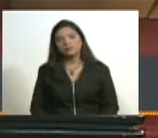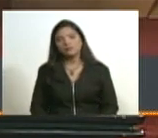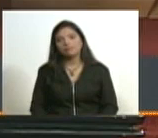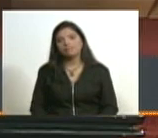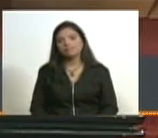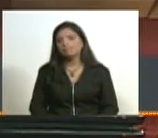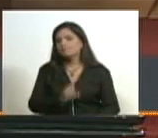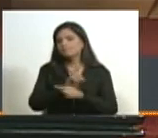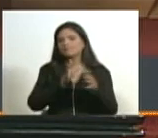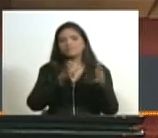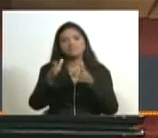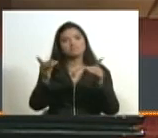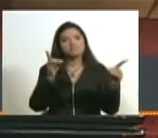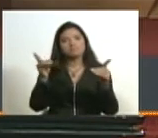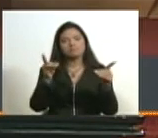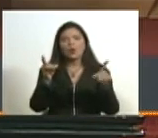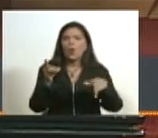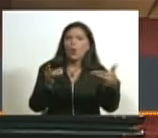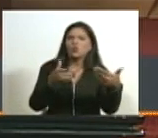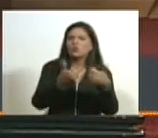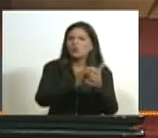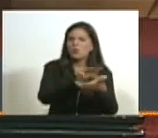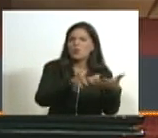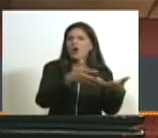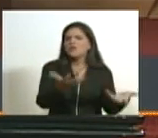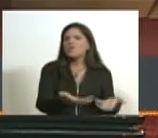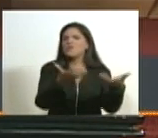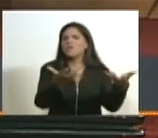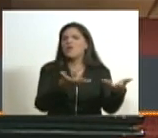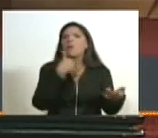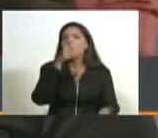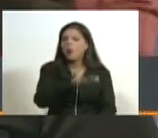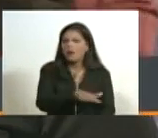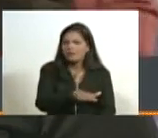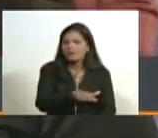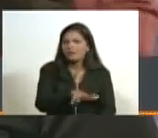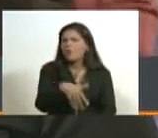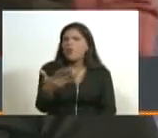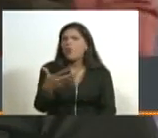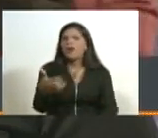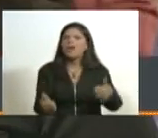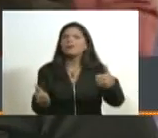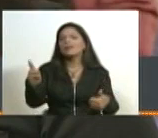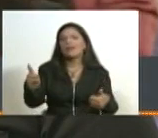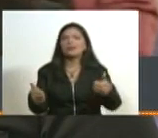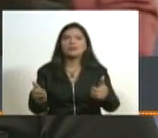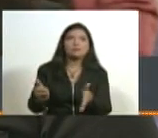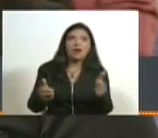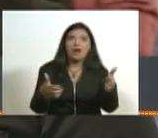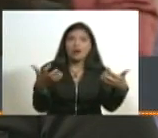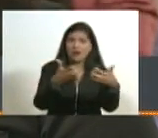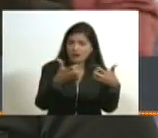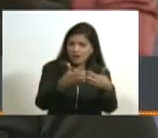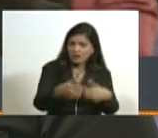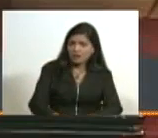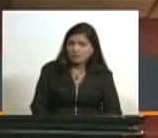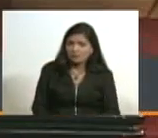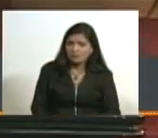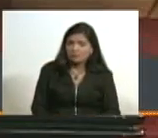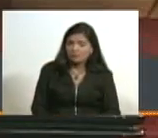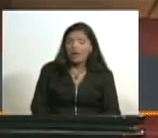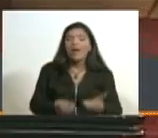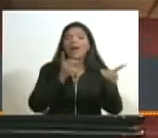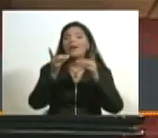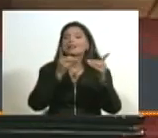¿Cuál es la alternativa al diálogo? ¿La violencia? ¿La quema? ¿La muerte? ¿Cuál es la alternativa al diálogo? ¿La guerra? El diálogo